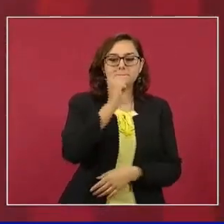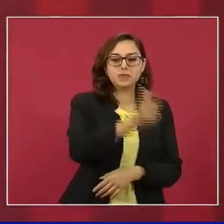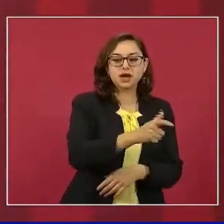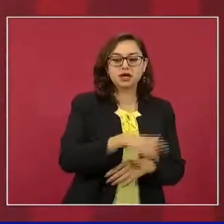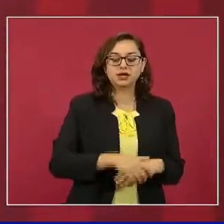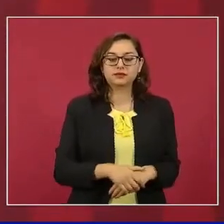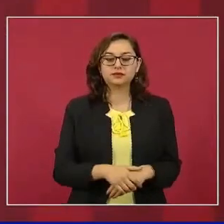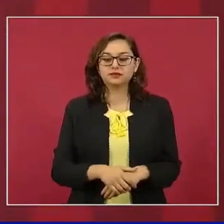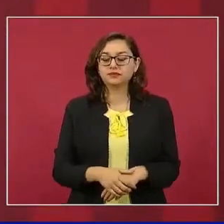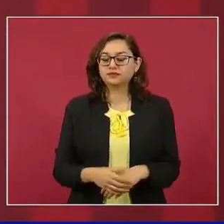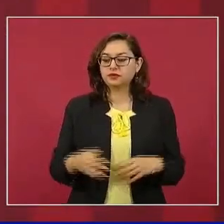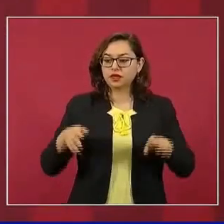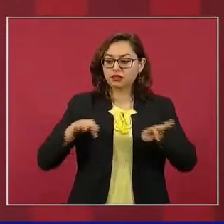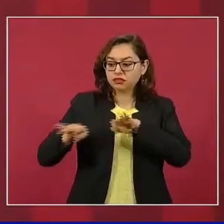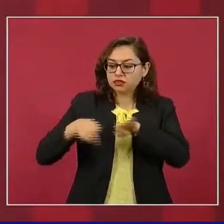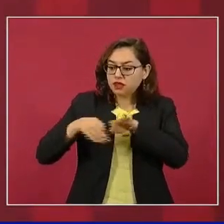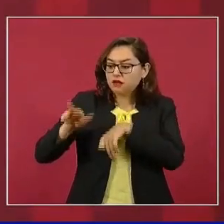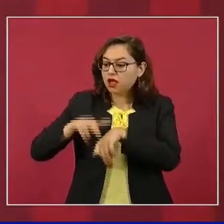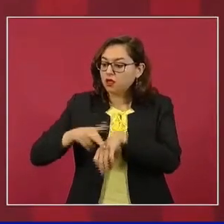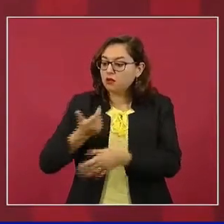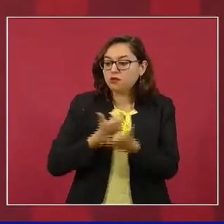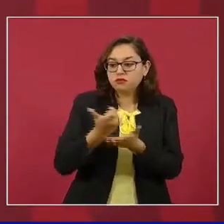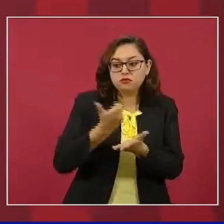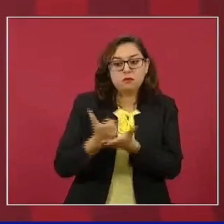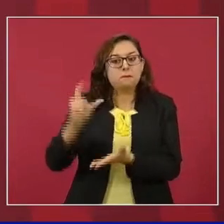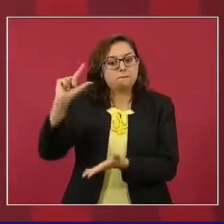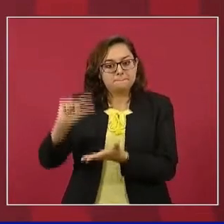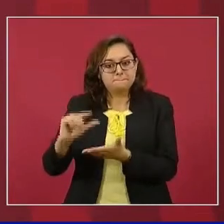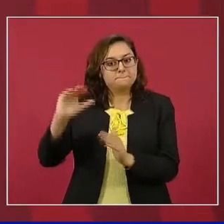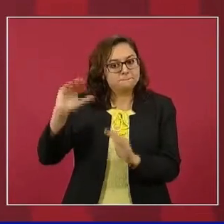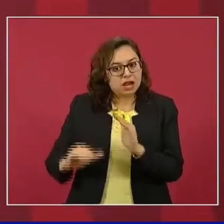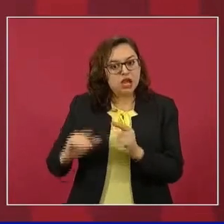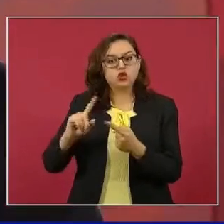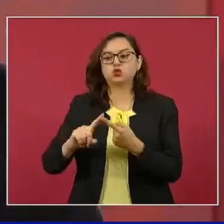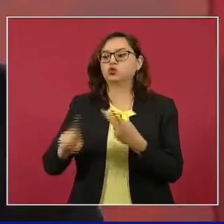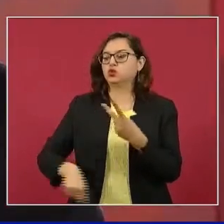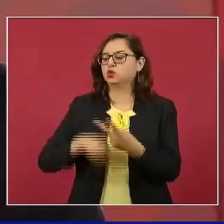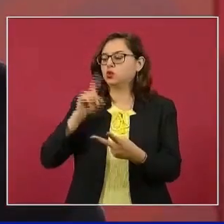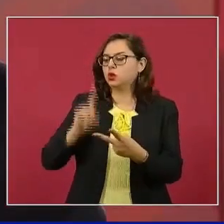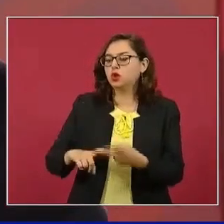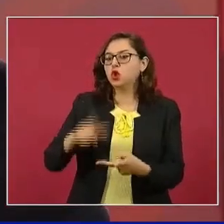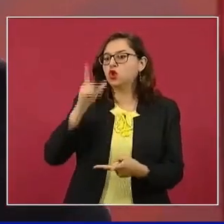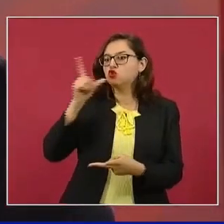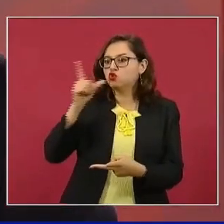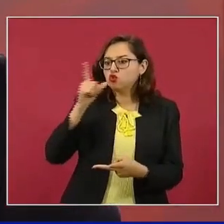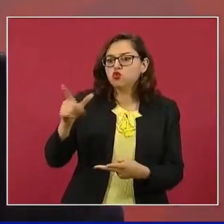aumenten el precio de la luz, de las gasolinas,